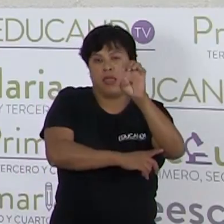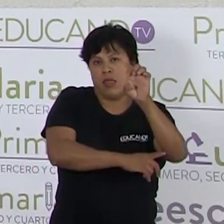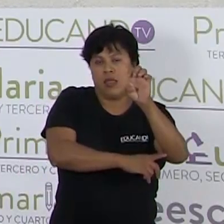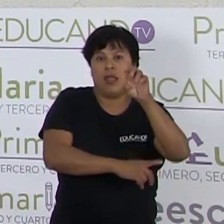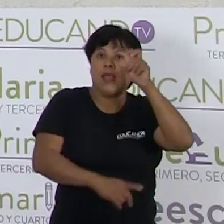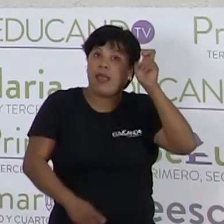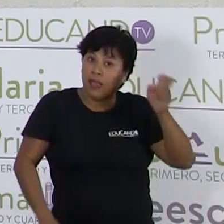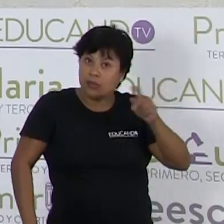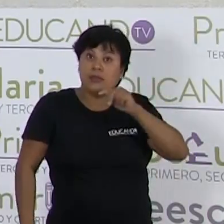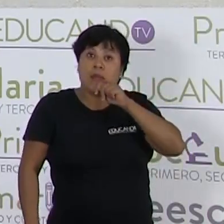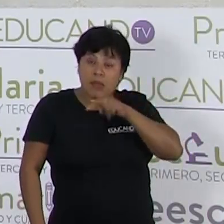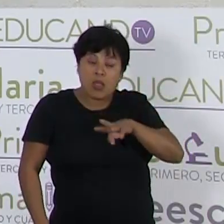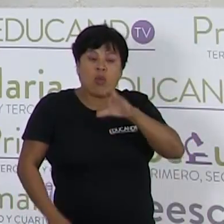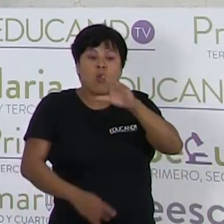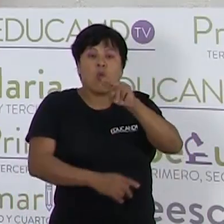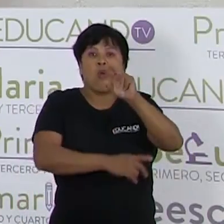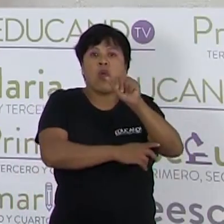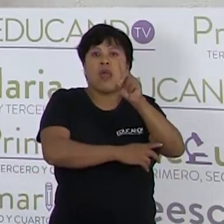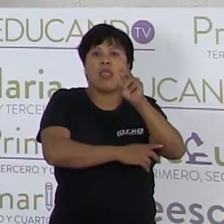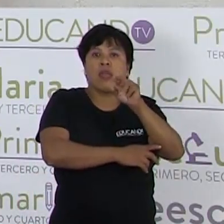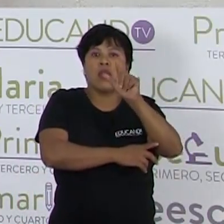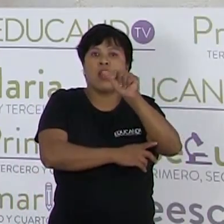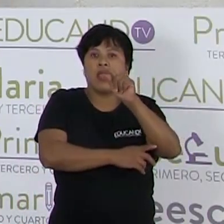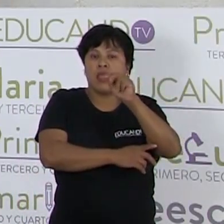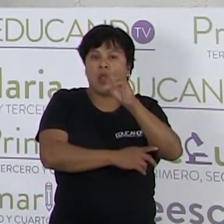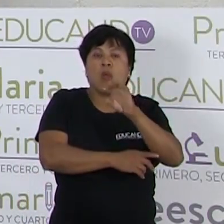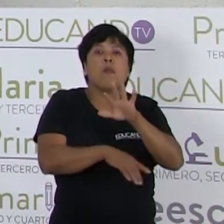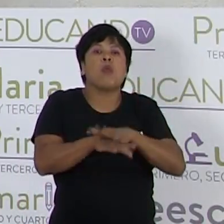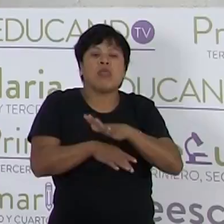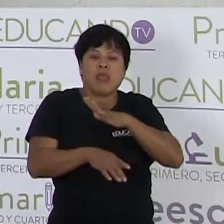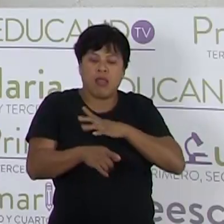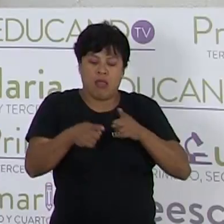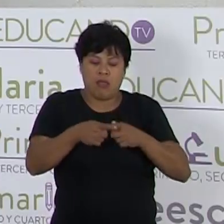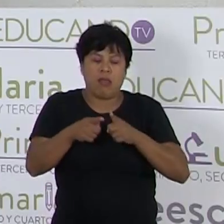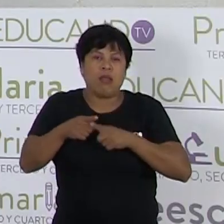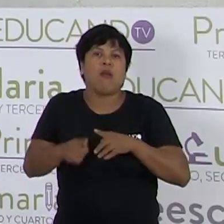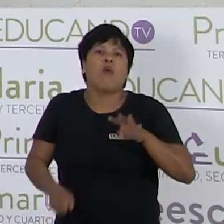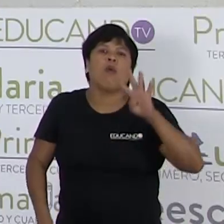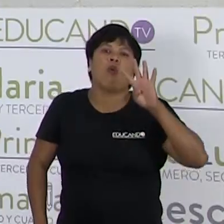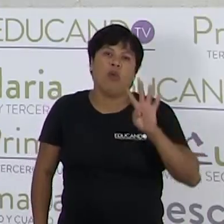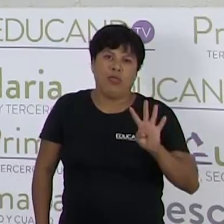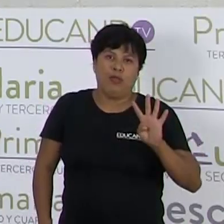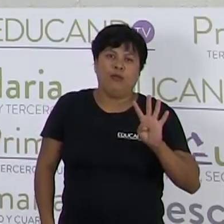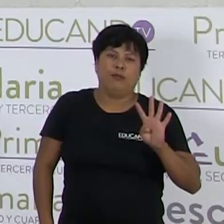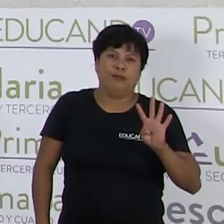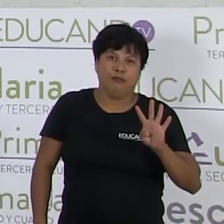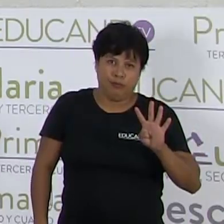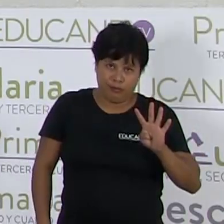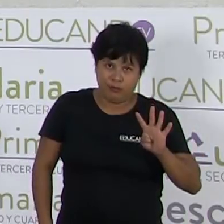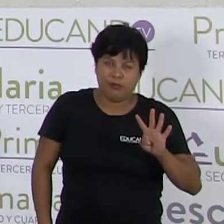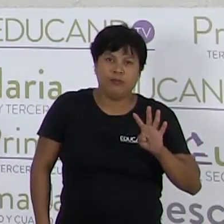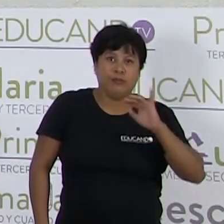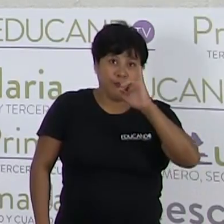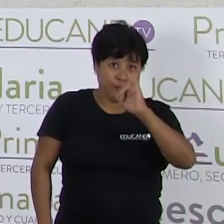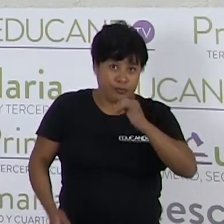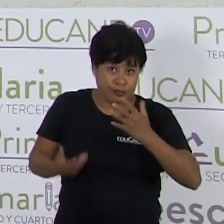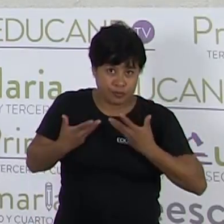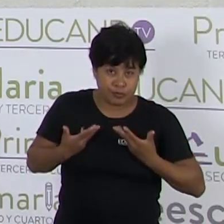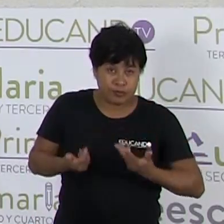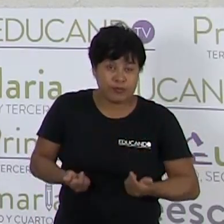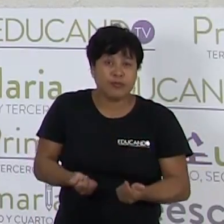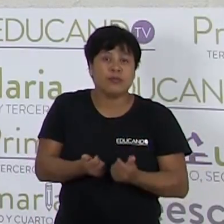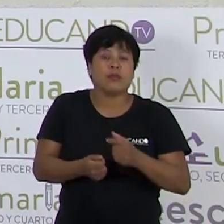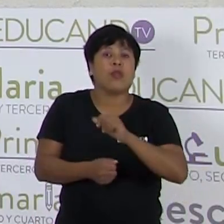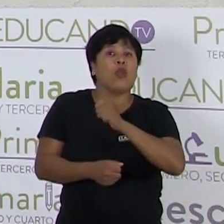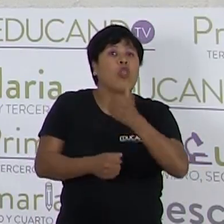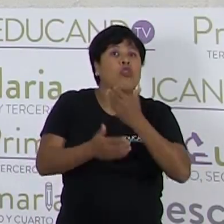un cuadrilátero. ¿Por qué? Pues porque tiene 4 lados. ¿Sí? ¿Qué otro nos